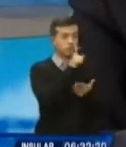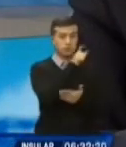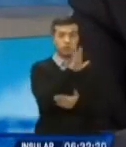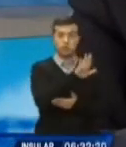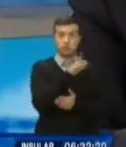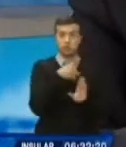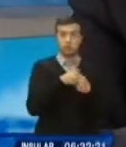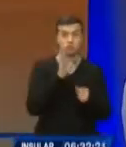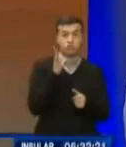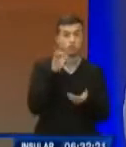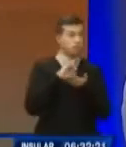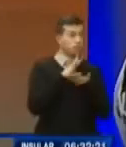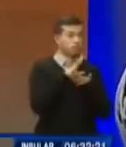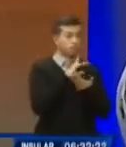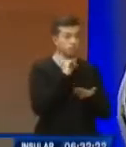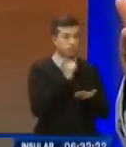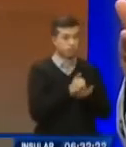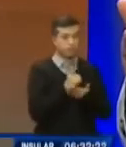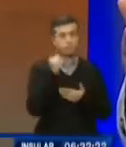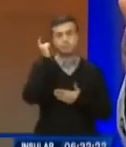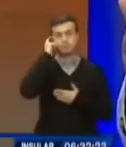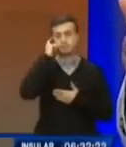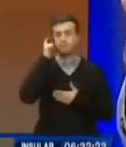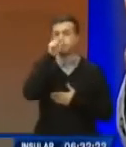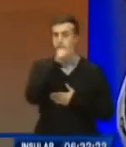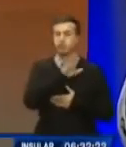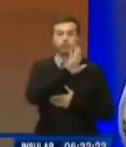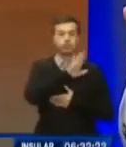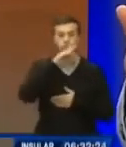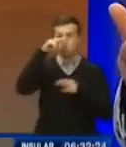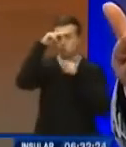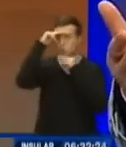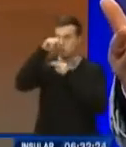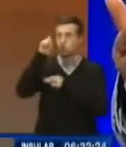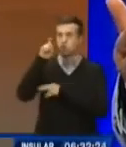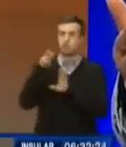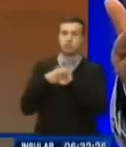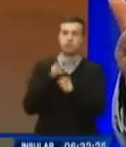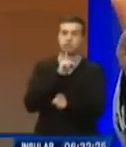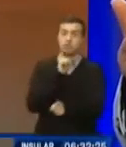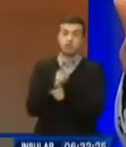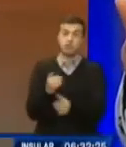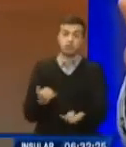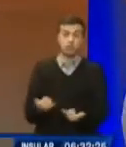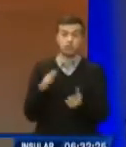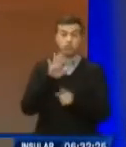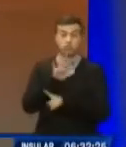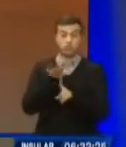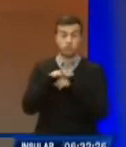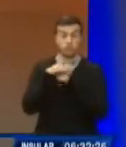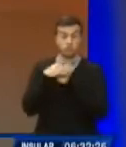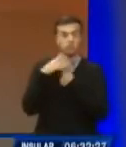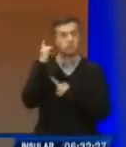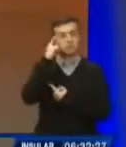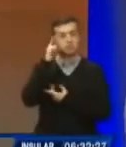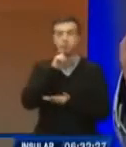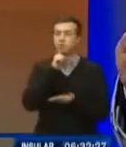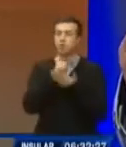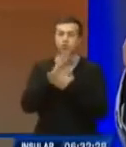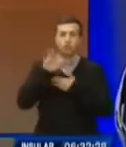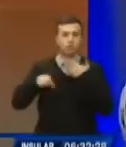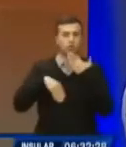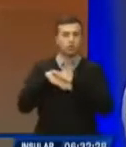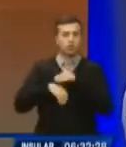o sea yo creo que por por el propio honor debería renunciar me parece que una situación como la que él está está gastando todo el